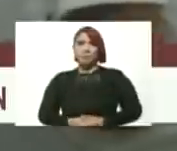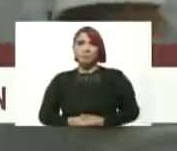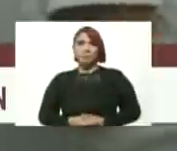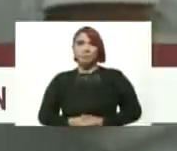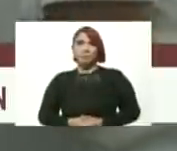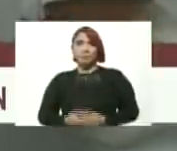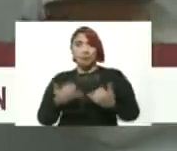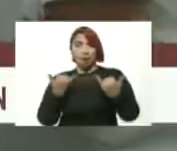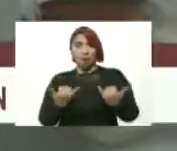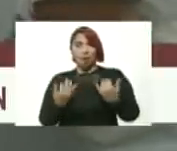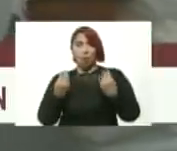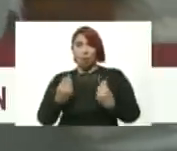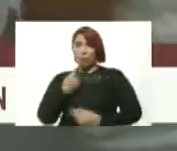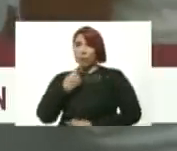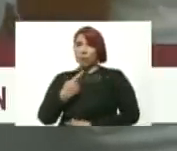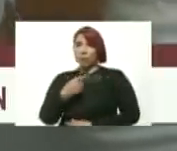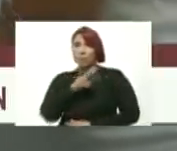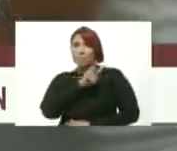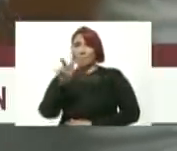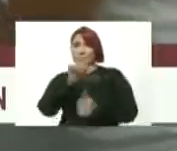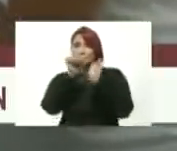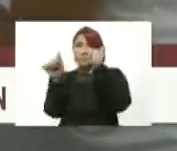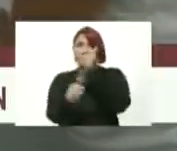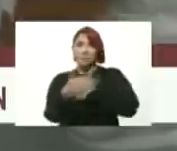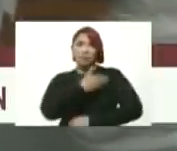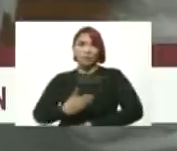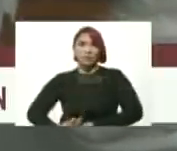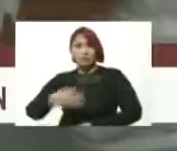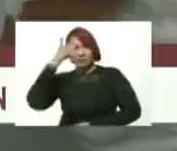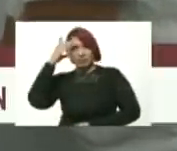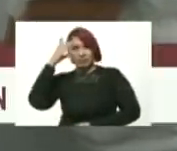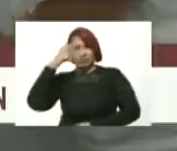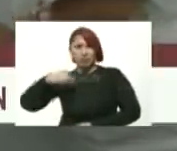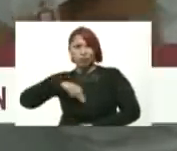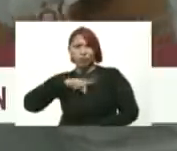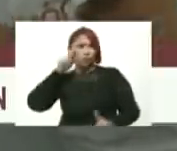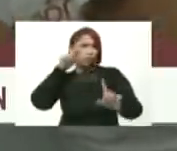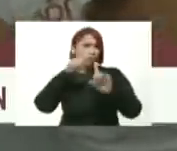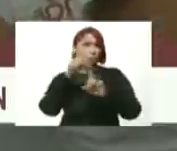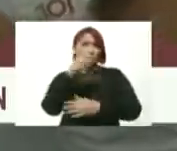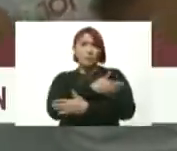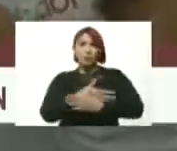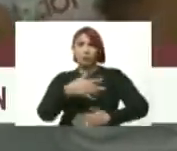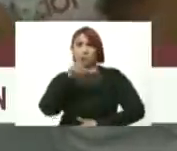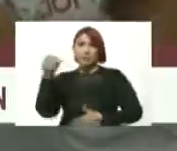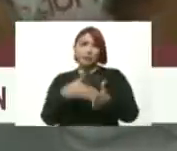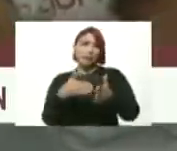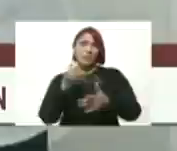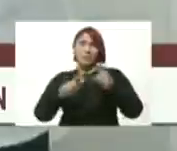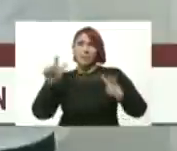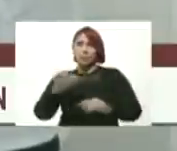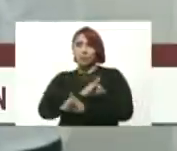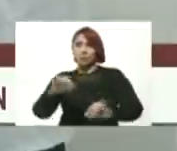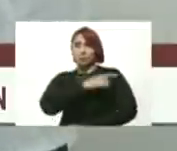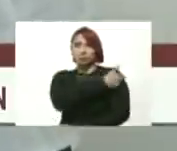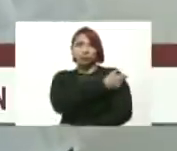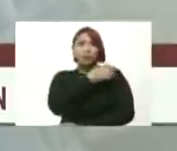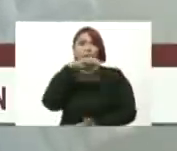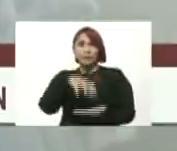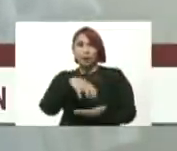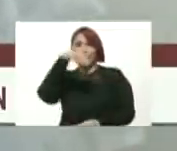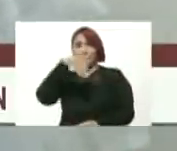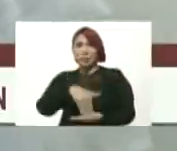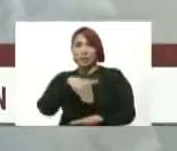como lo dijo nuestra vicepresidenta presidente nosotros hemos llegado a un millón 300.000 personas vacunadas en el estado miranda